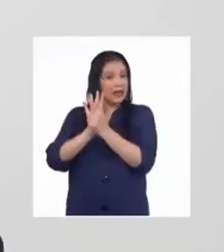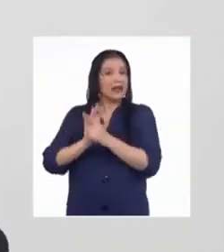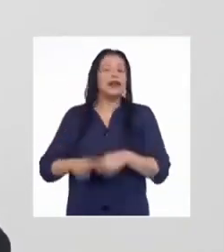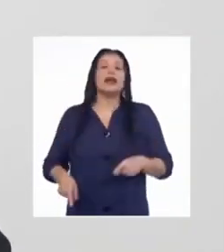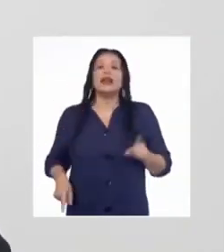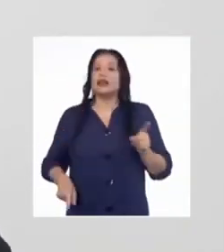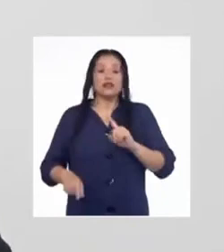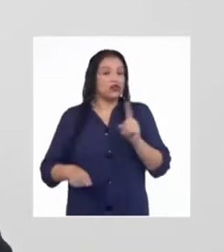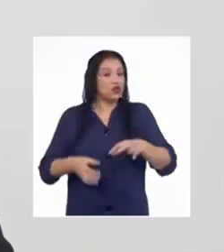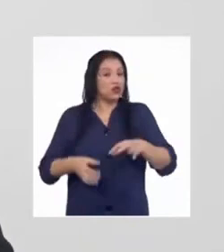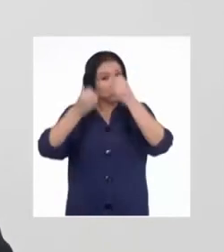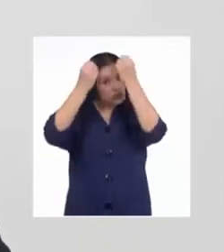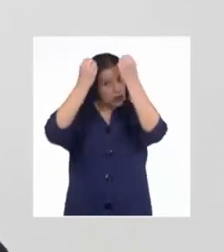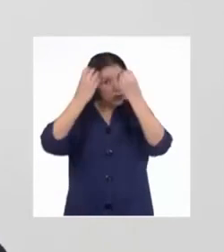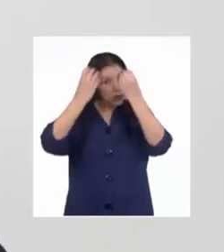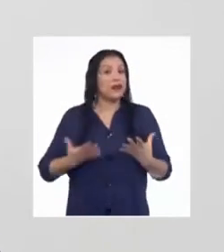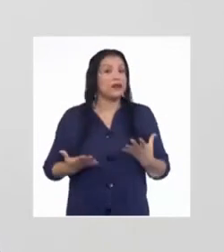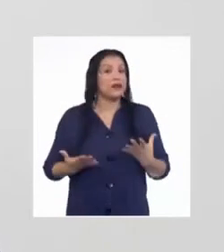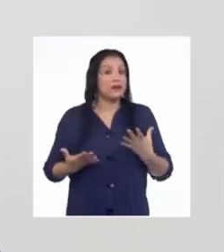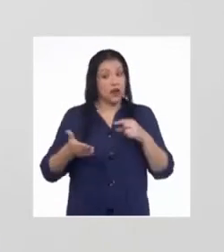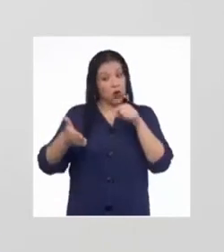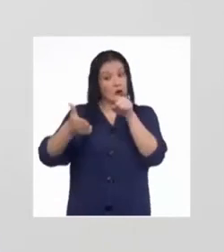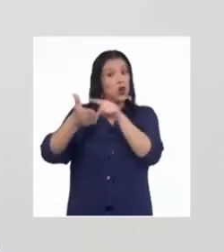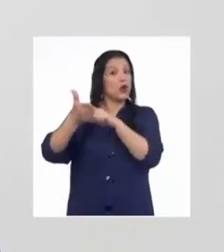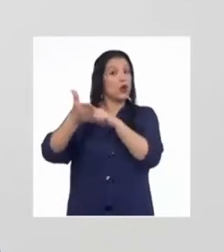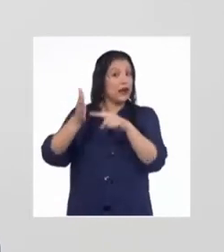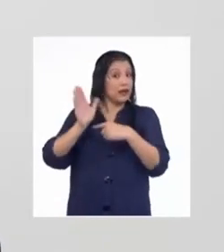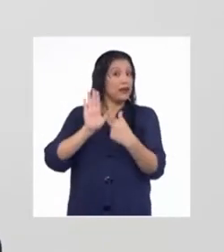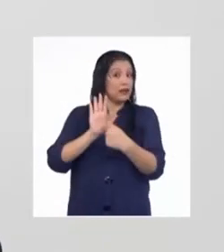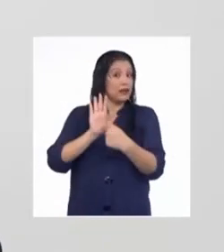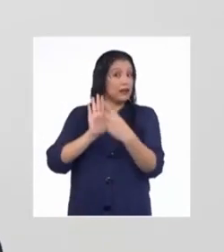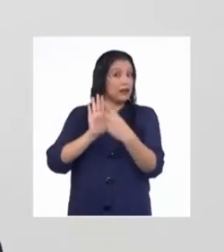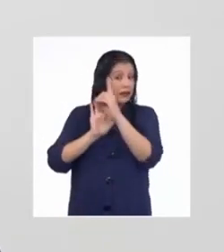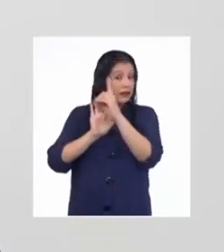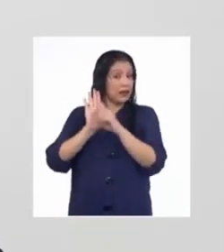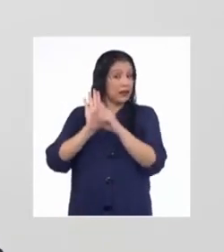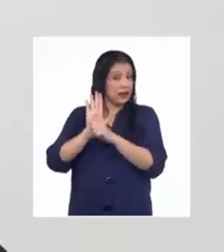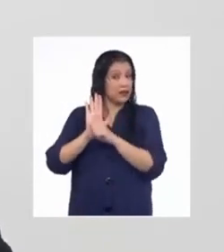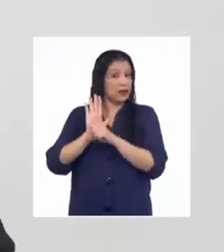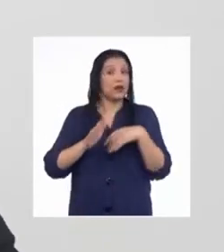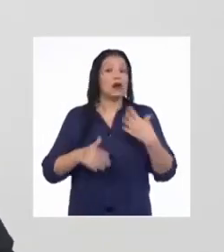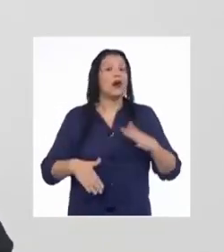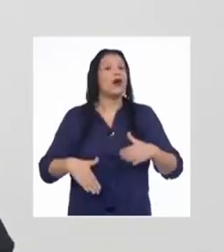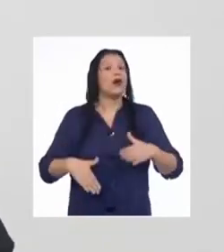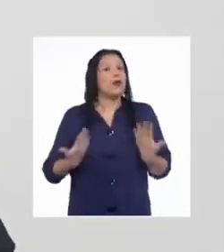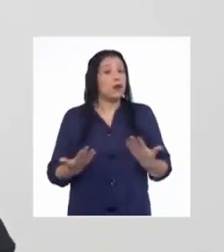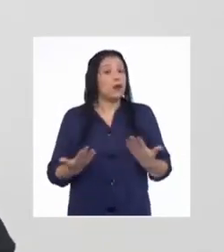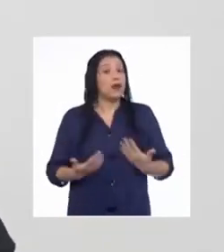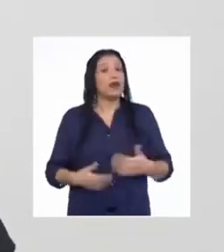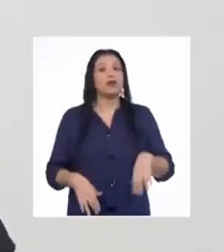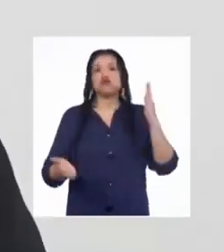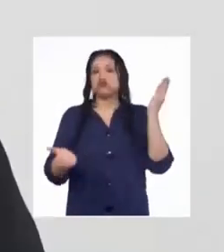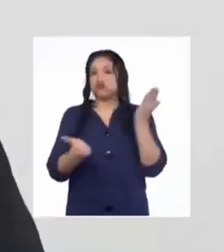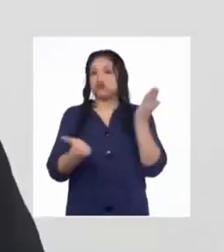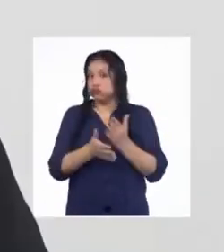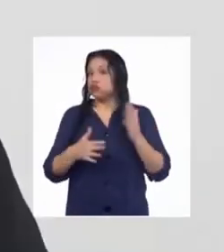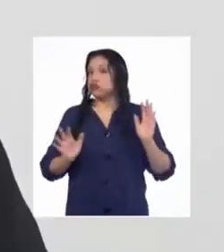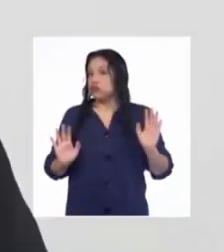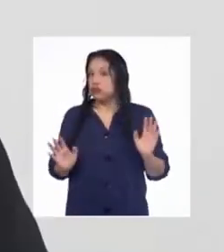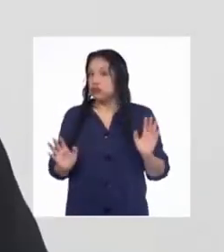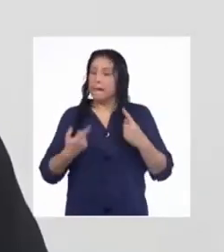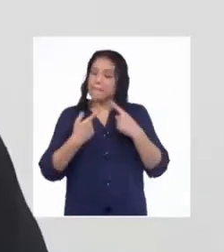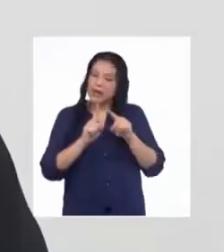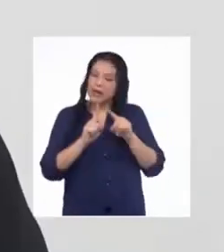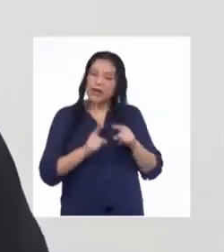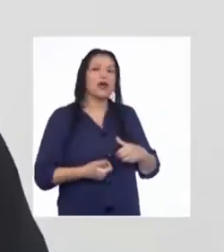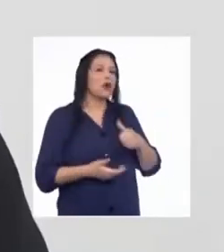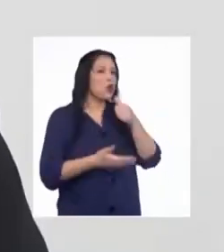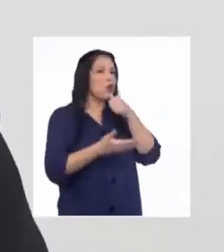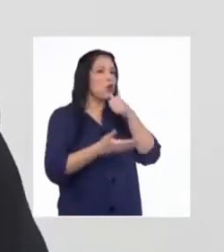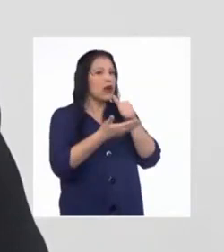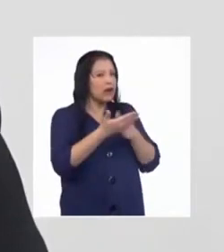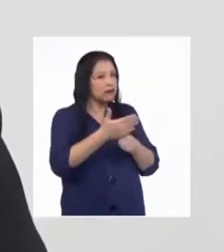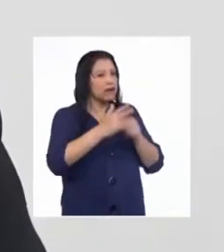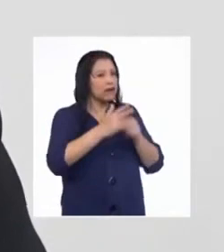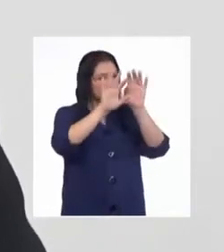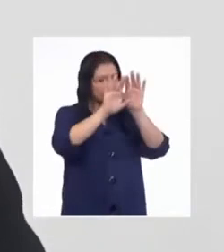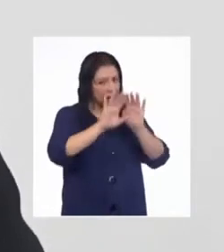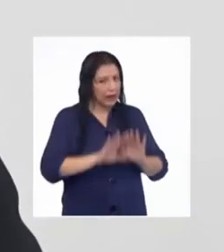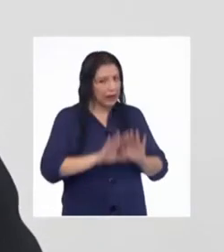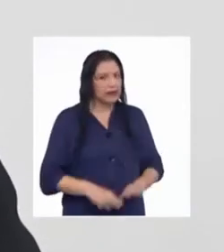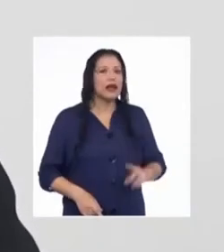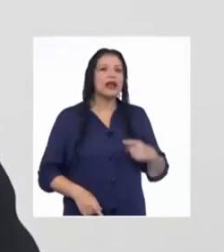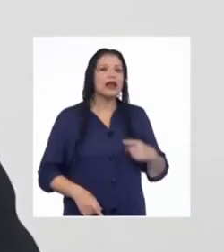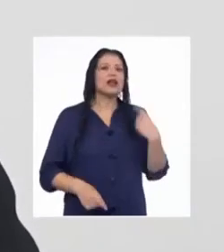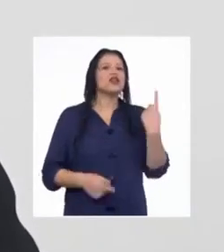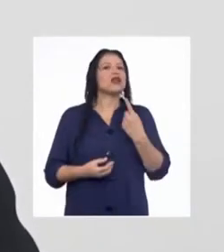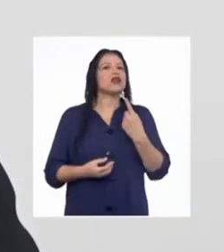al no cumplirse con lo que ahí figura, podría haber una amonestación, mientras la declaración